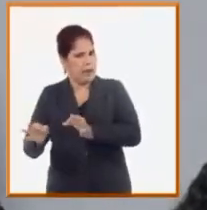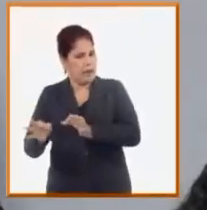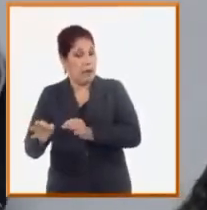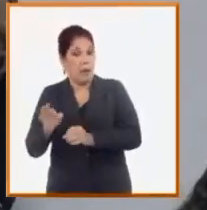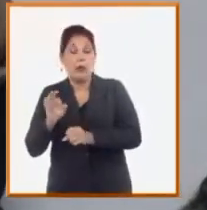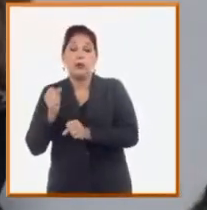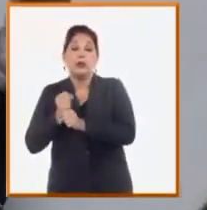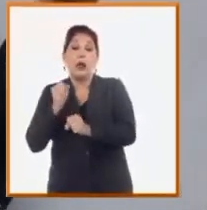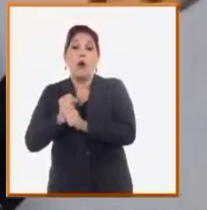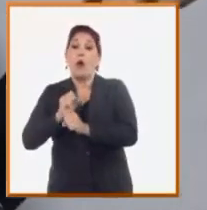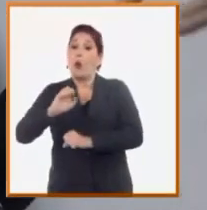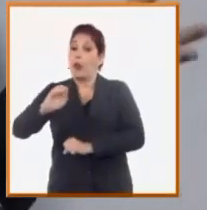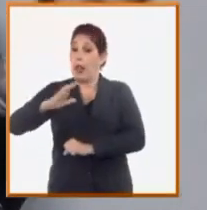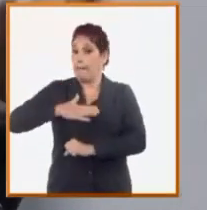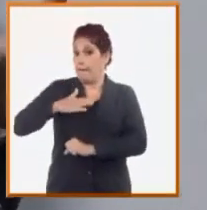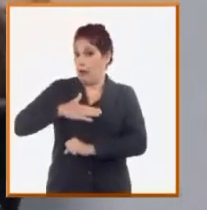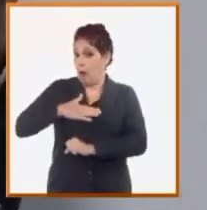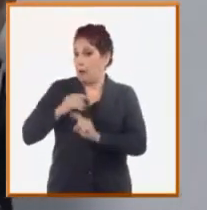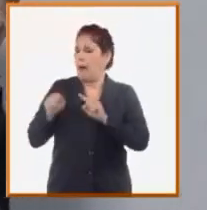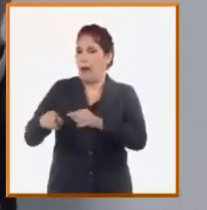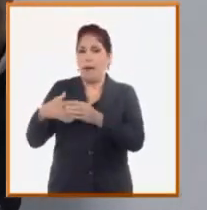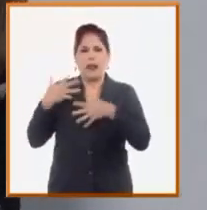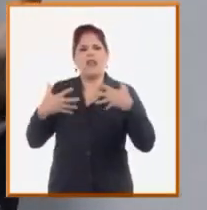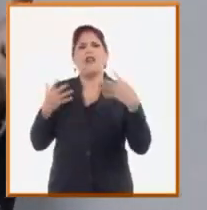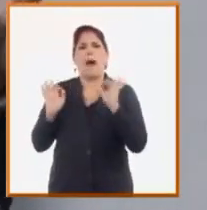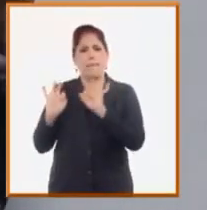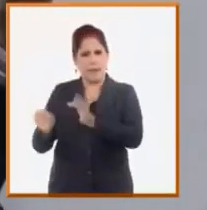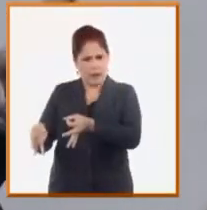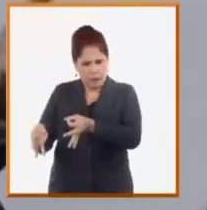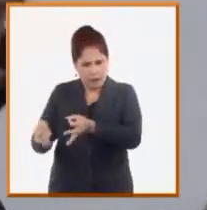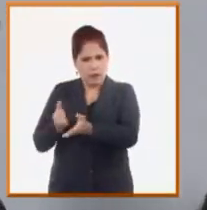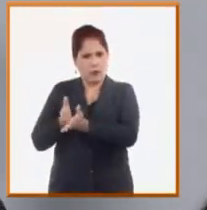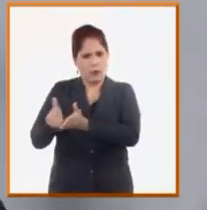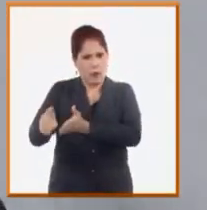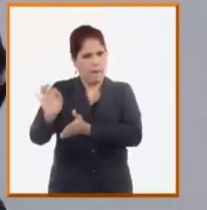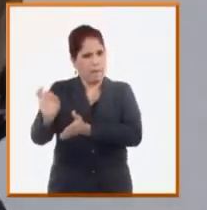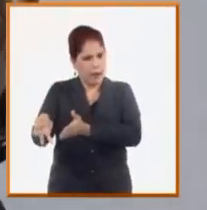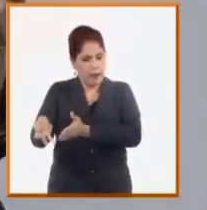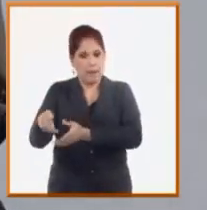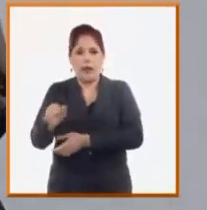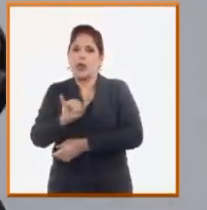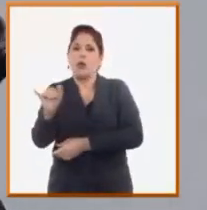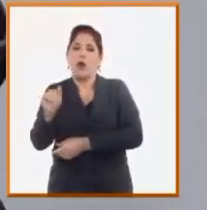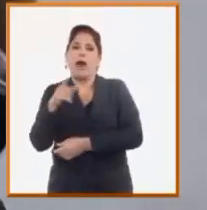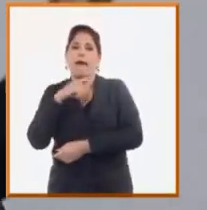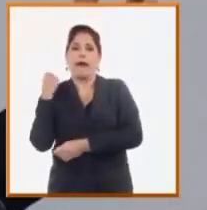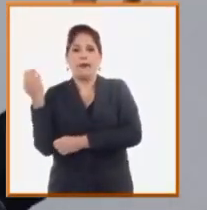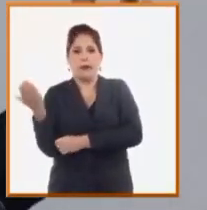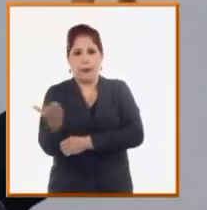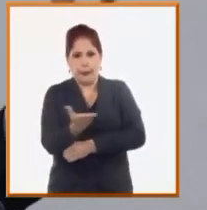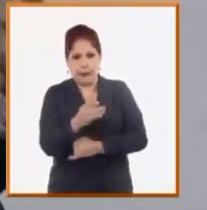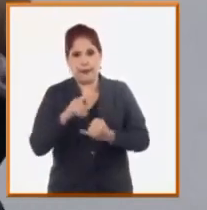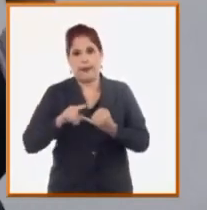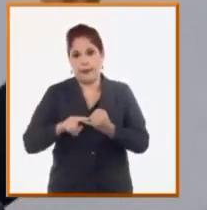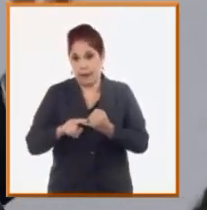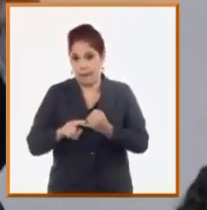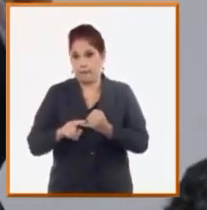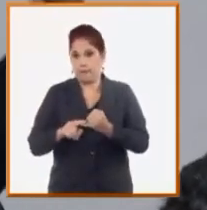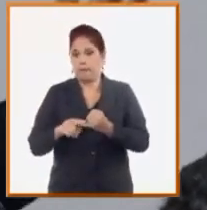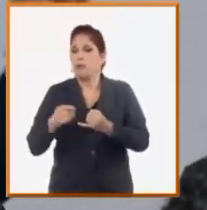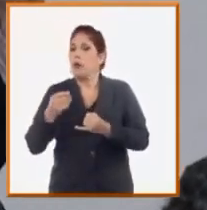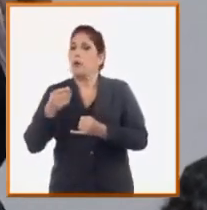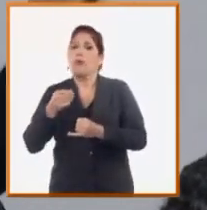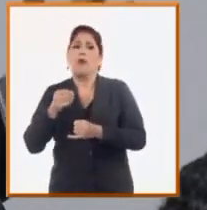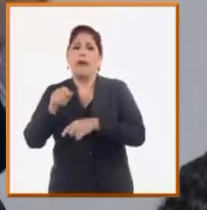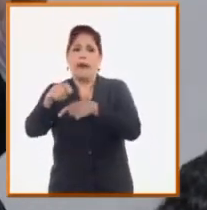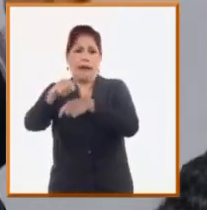teníamos trabajadores por cuenta propia, también estas eran las actividades que más predominaban. Entiéndase todo lo que es gastronomía, en cualquiera de sus modalidades,